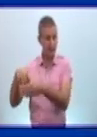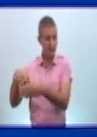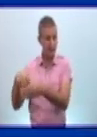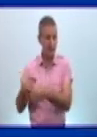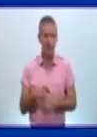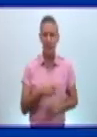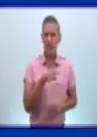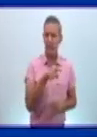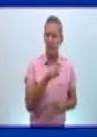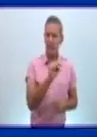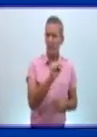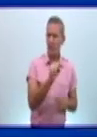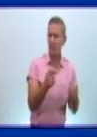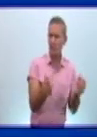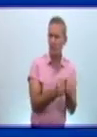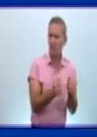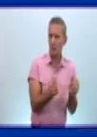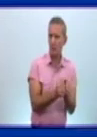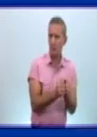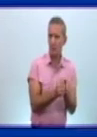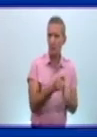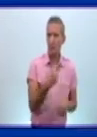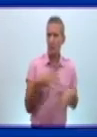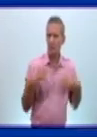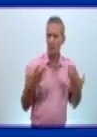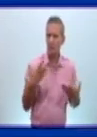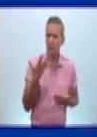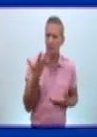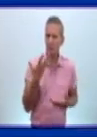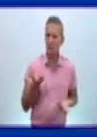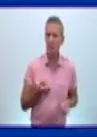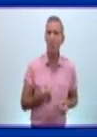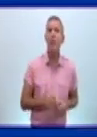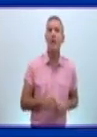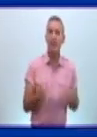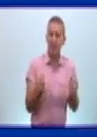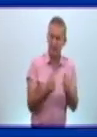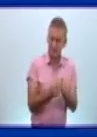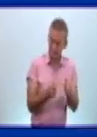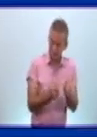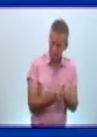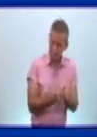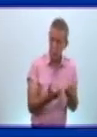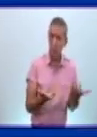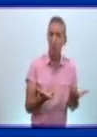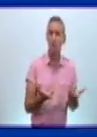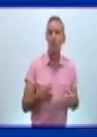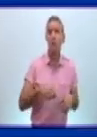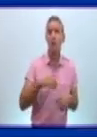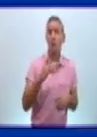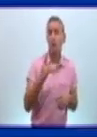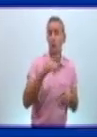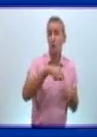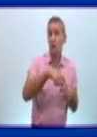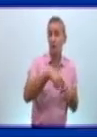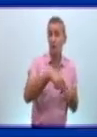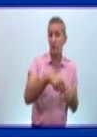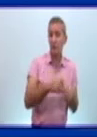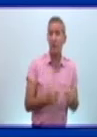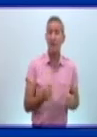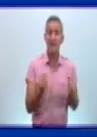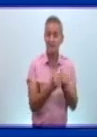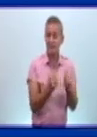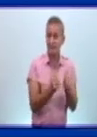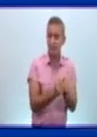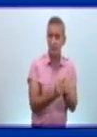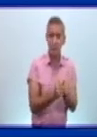las disoluciones? El soluto es el sólido cuando tengo una disolución de sólido y líquido,